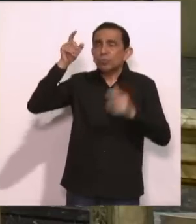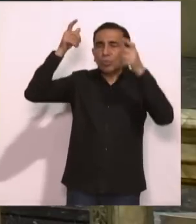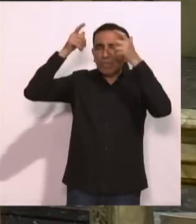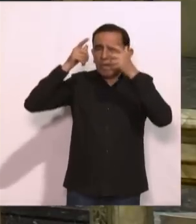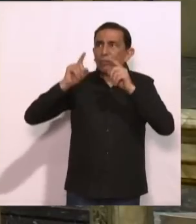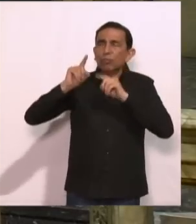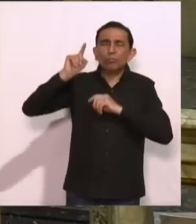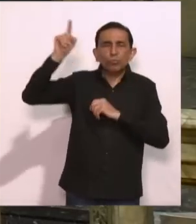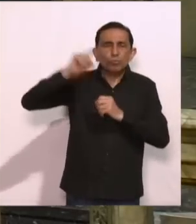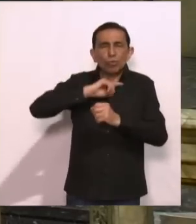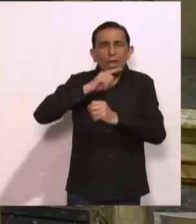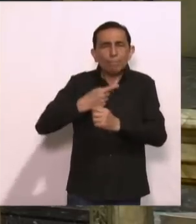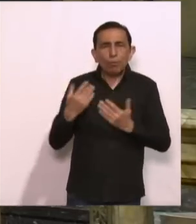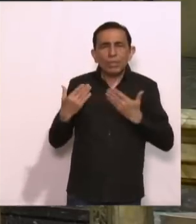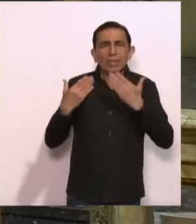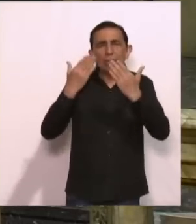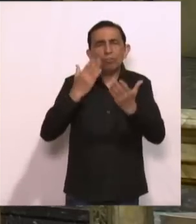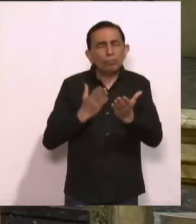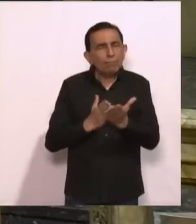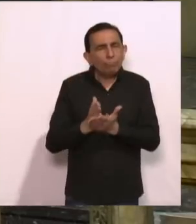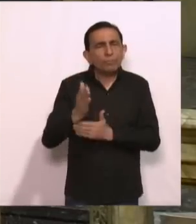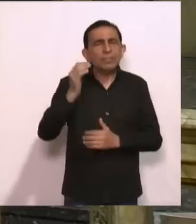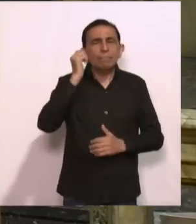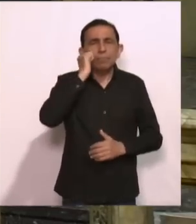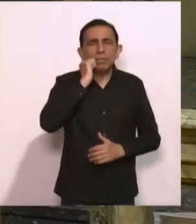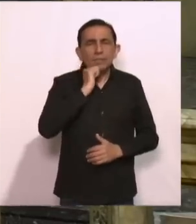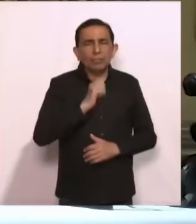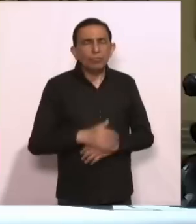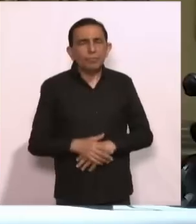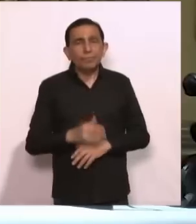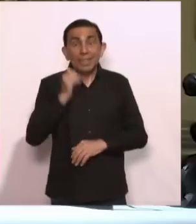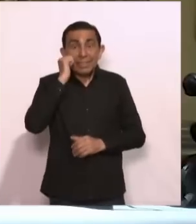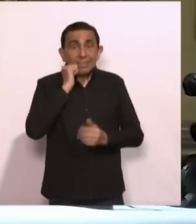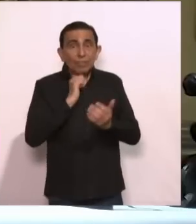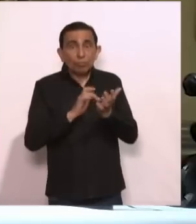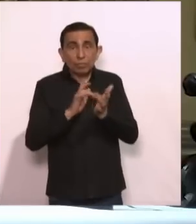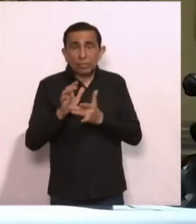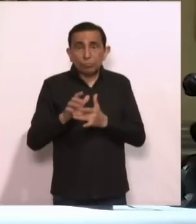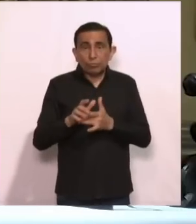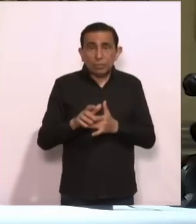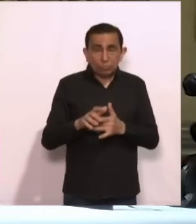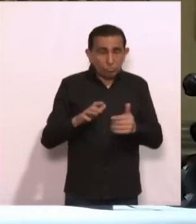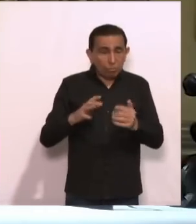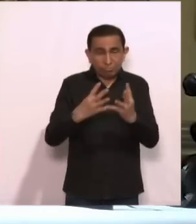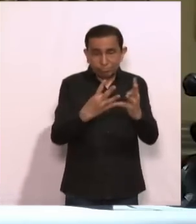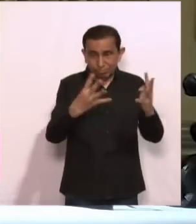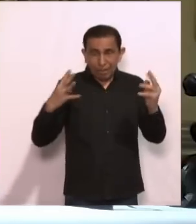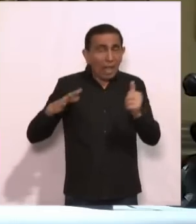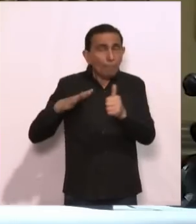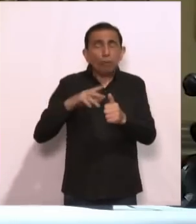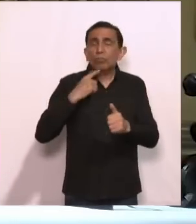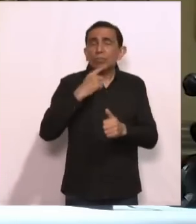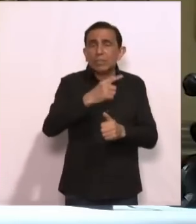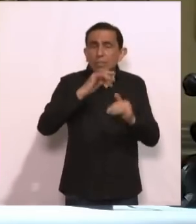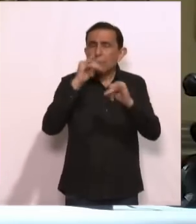reino, tuyo el poder y la gloria, por siempre, Señor. Señor Jesucristo, que dijiste a tus apóstoles, la paz